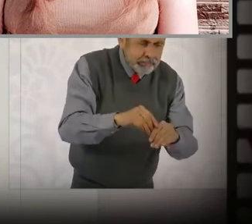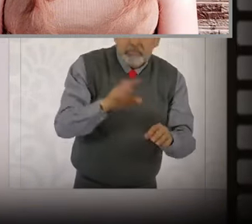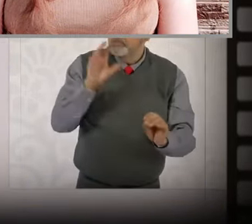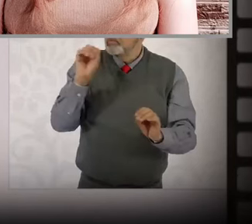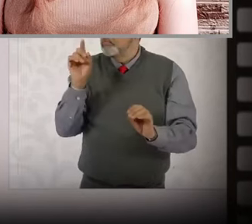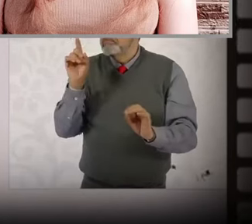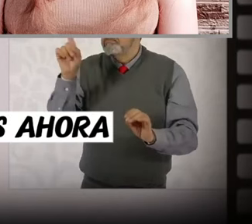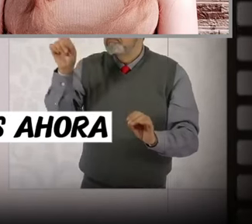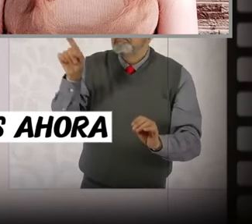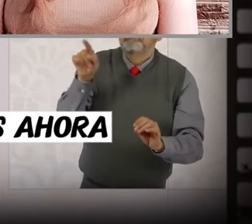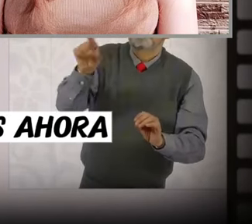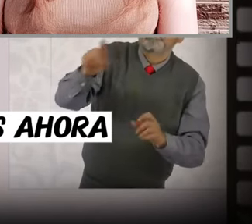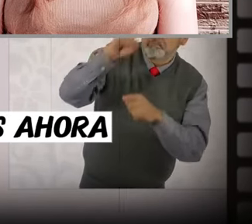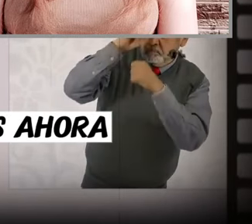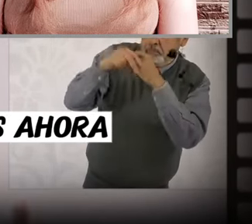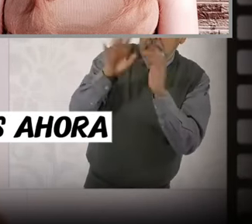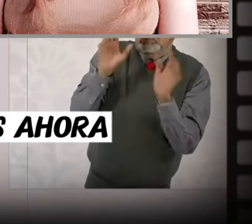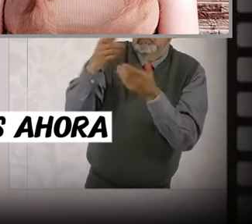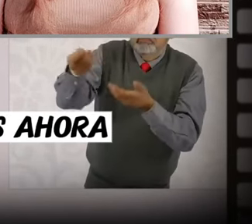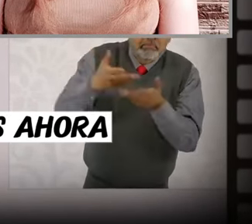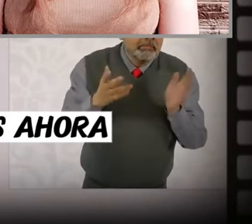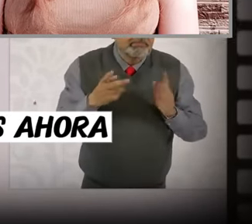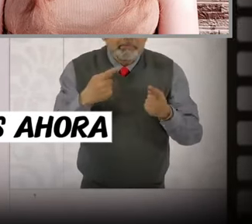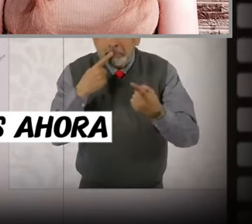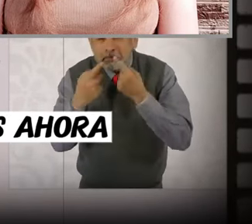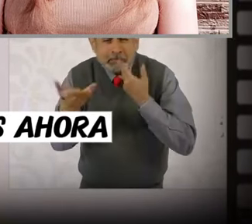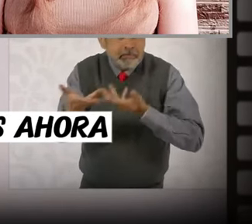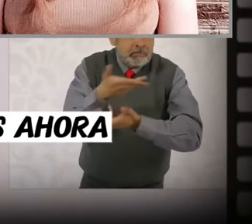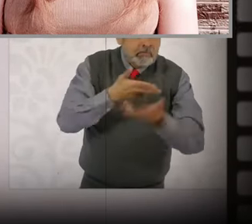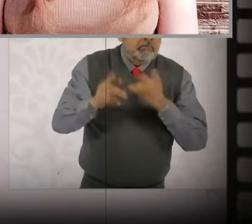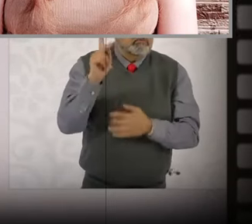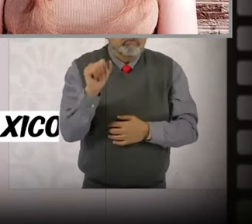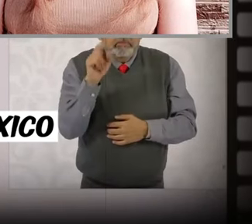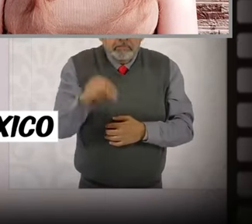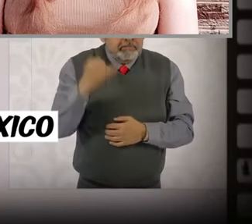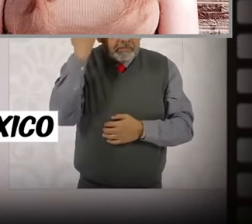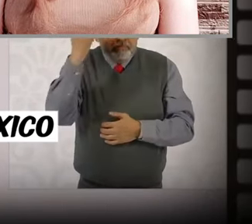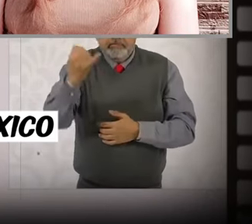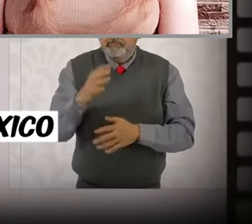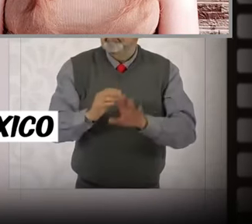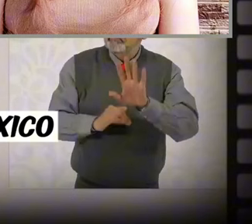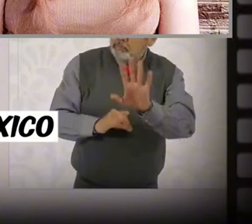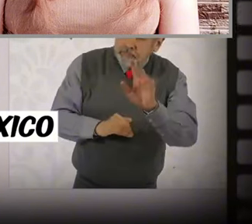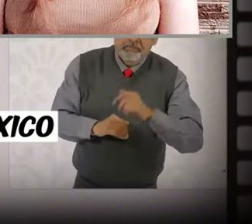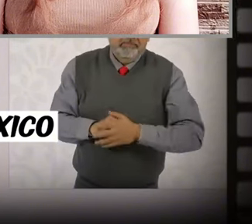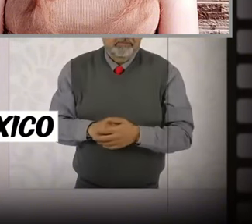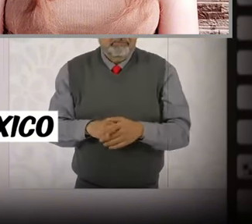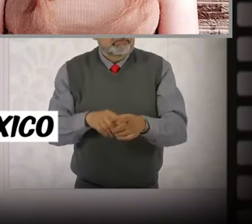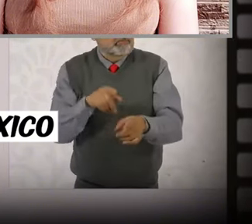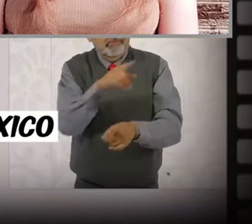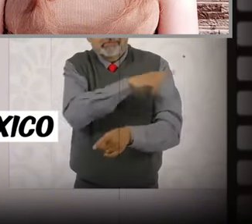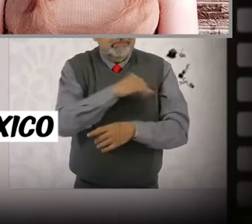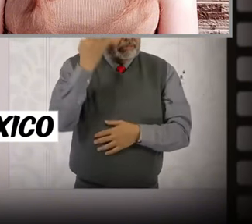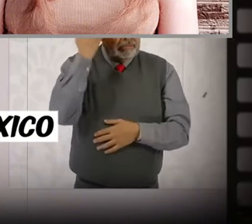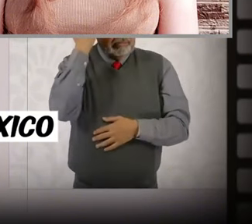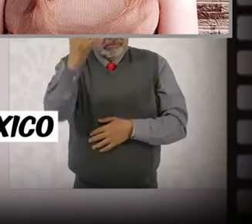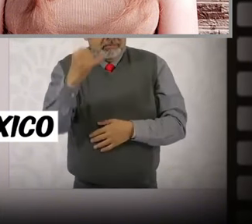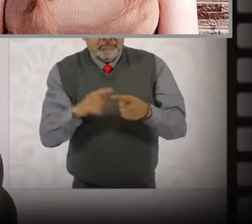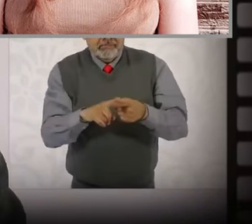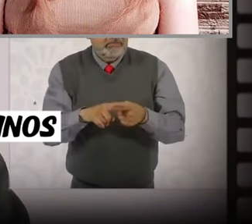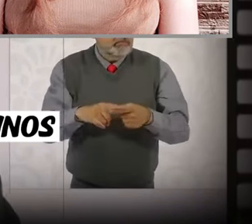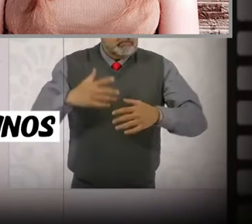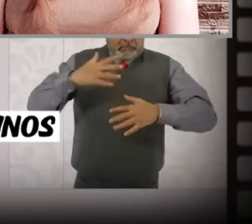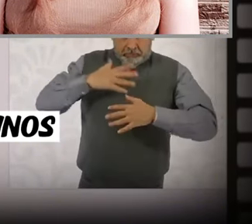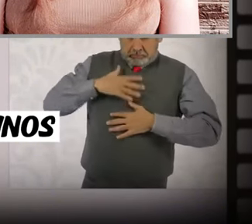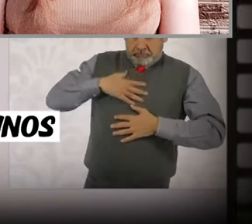ejemplo. Entonces, ese es un plan que tenemos. Ahora, esta idea de que a través de